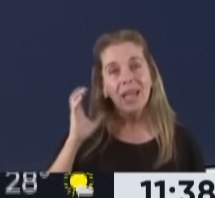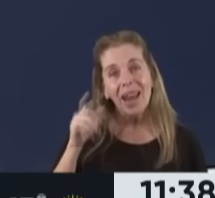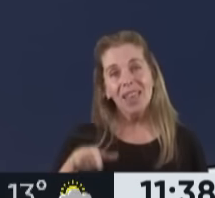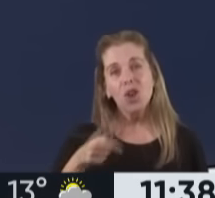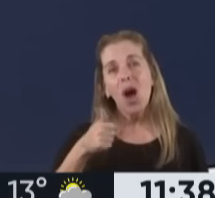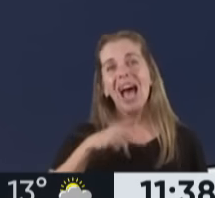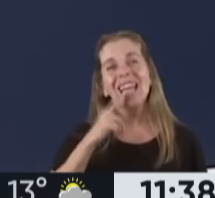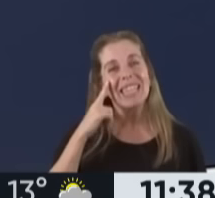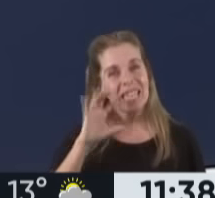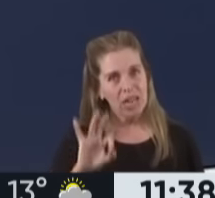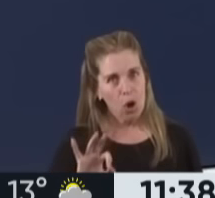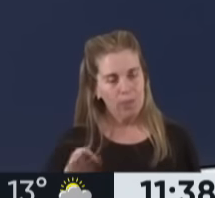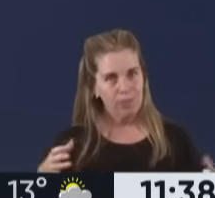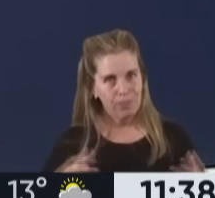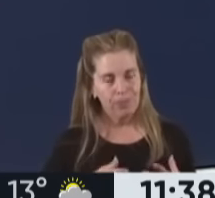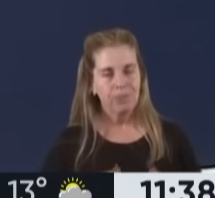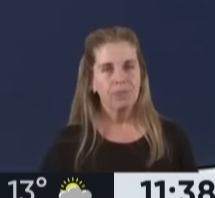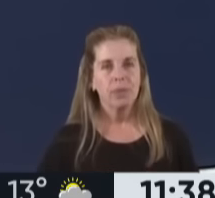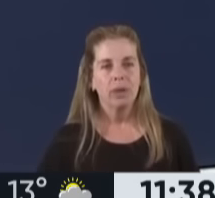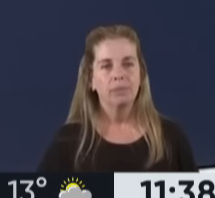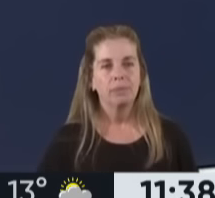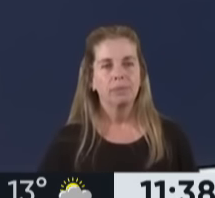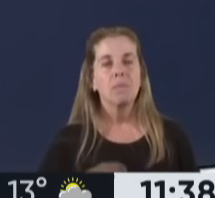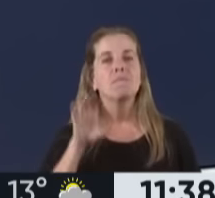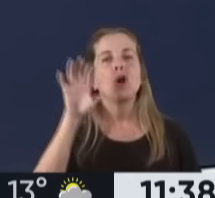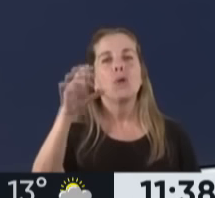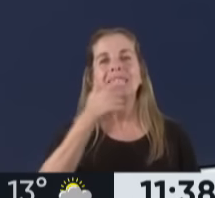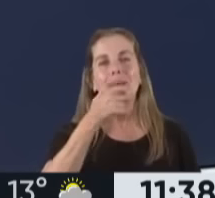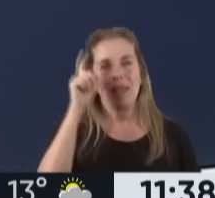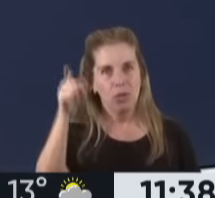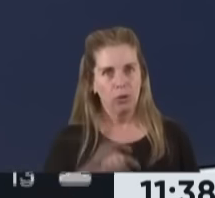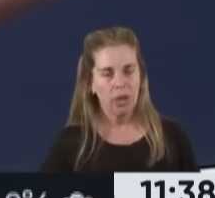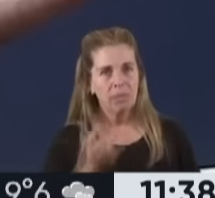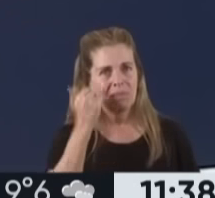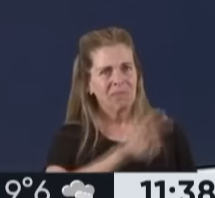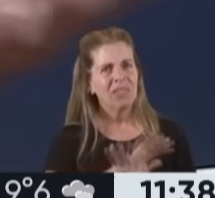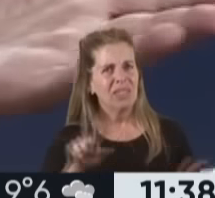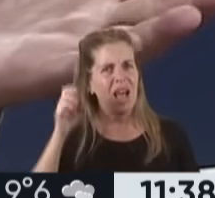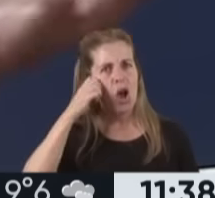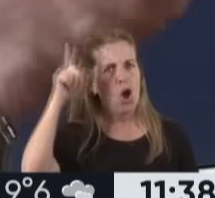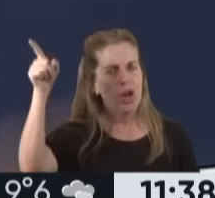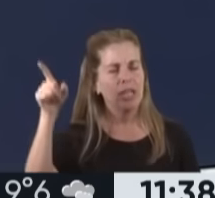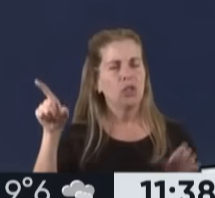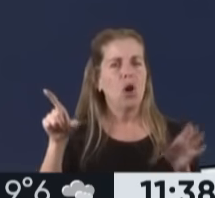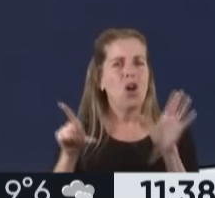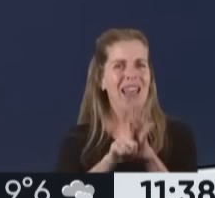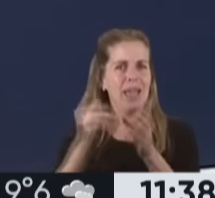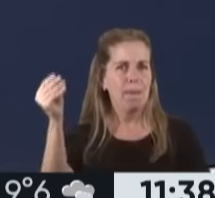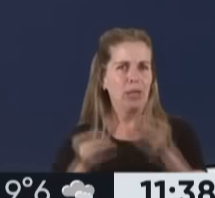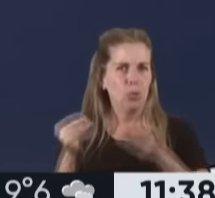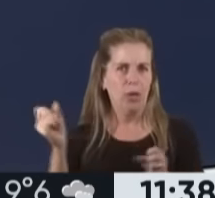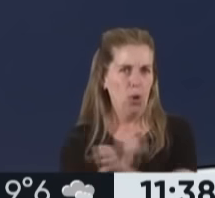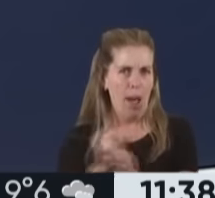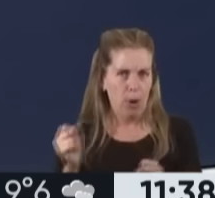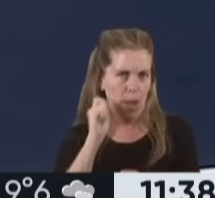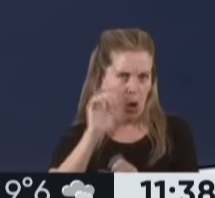Andino, Grupo Medios Andinos de la provincia de Mendoza. Aprobada la ley de leyes, el presupuesto